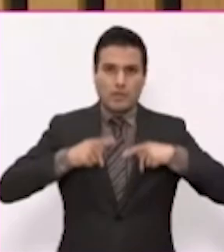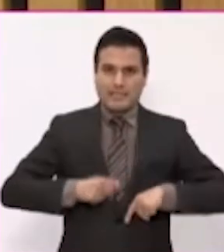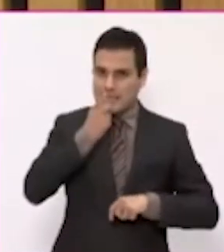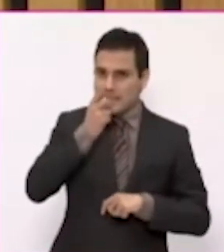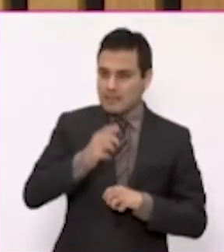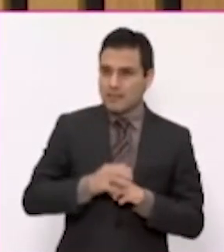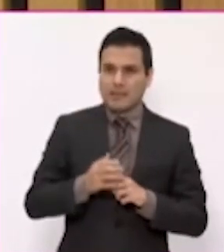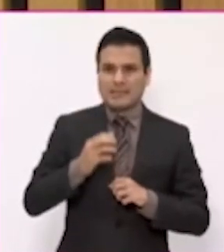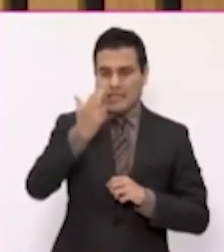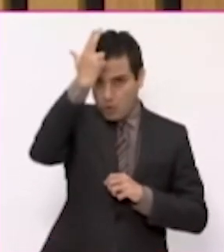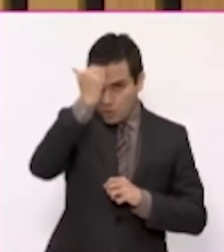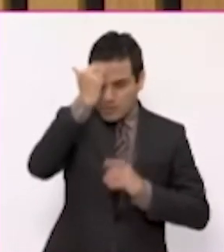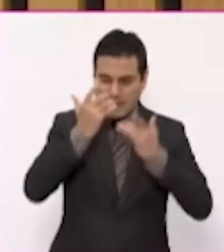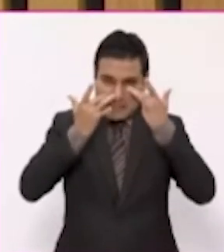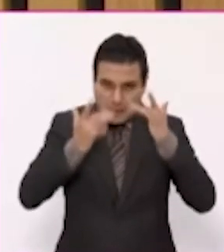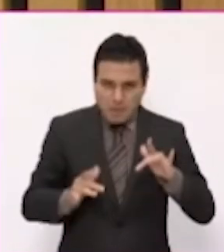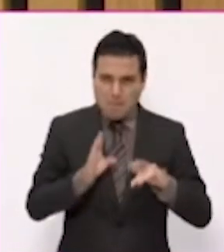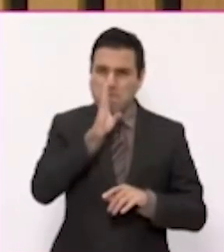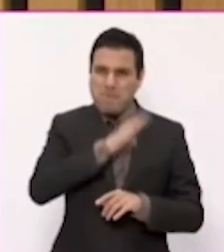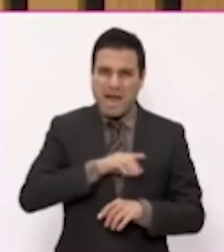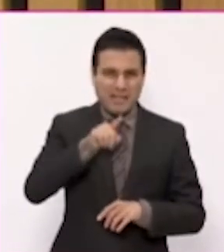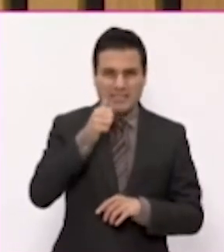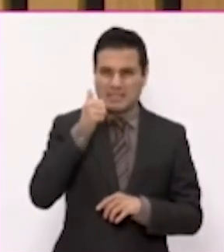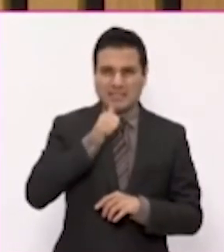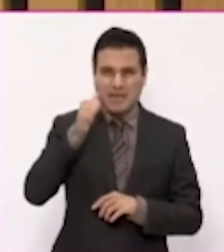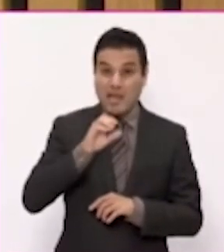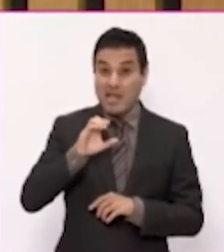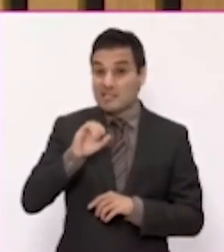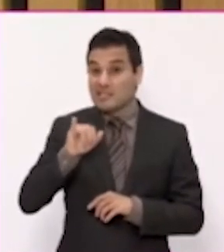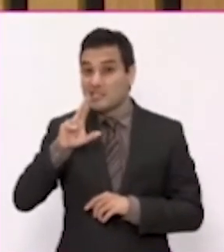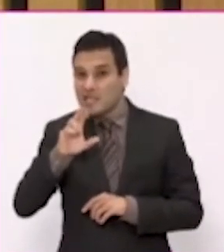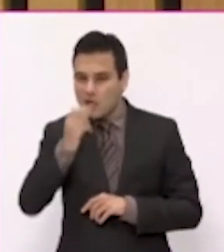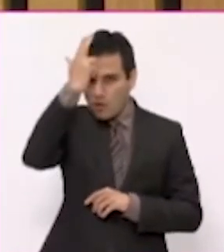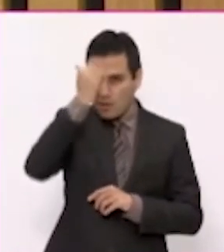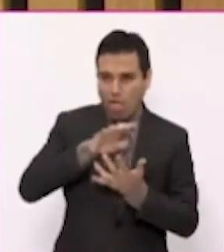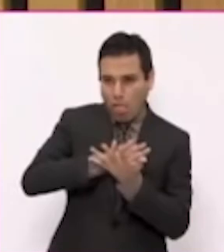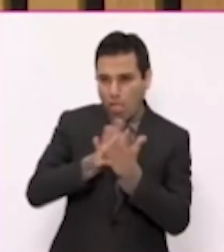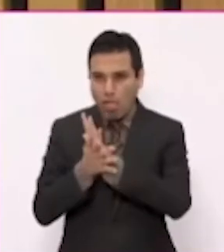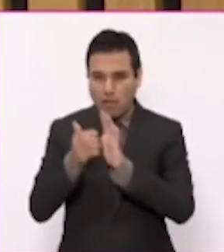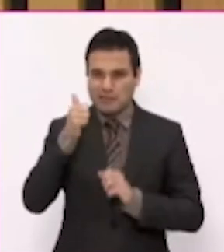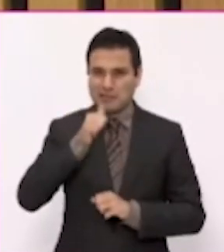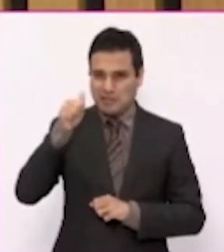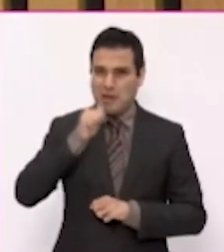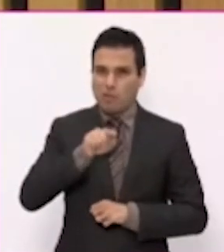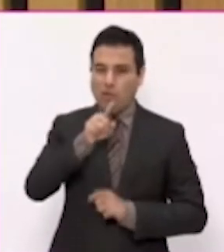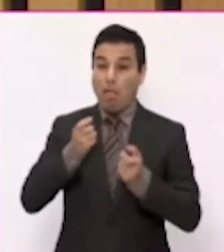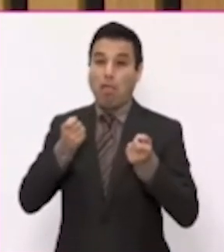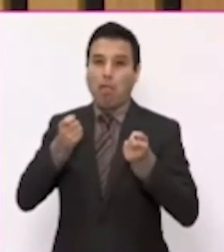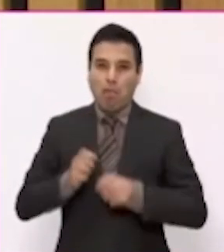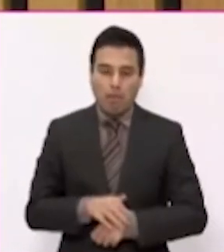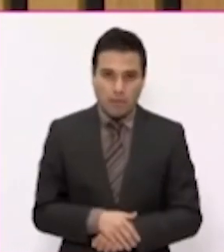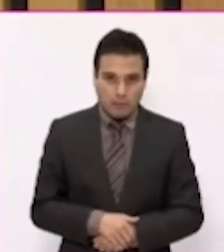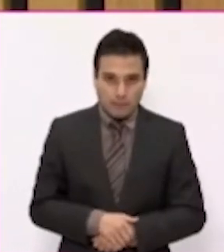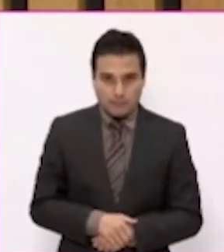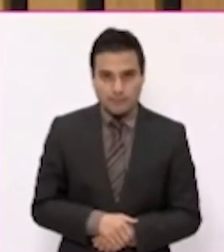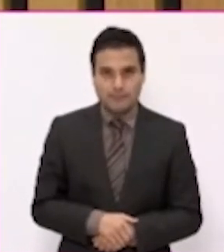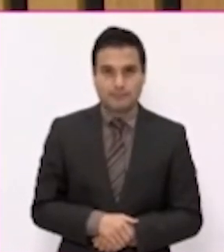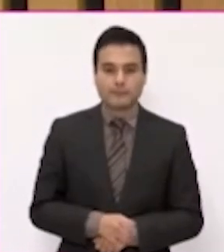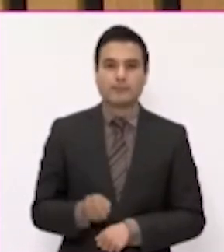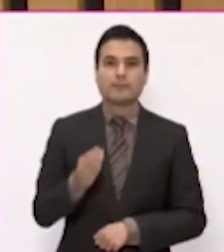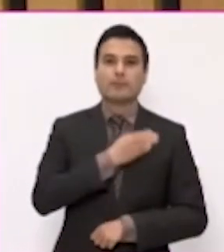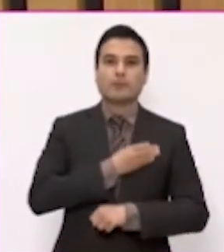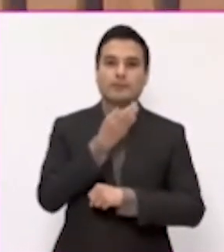Lorenzo Córdoba por su manejo faccioso de Ciro Murayama y de un número importante de consejeras y consejeros. Que pasen buena